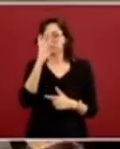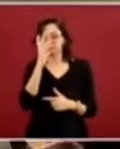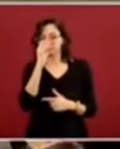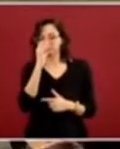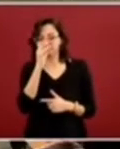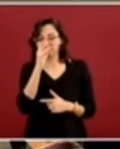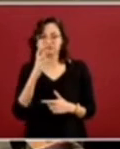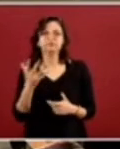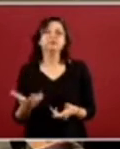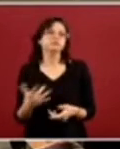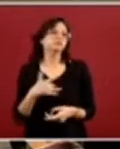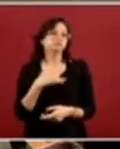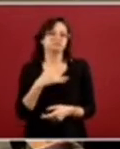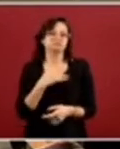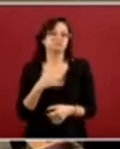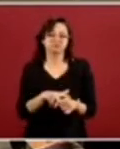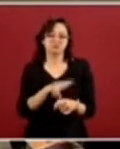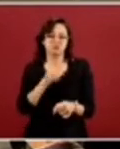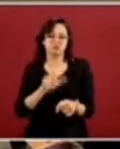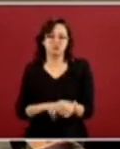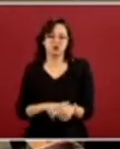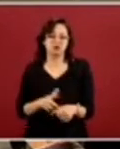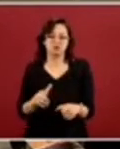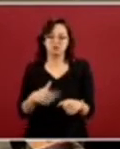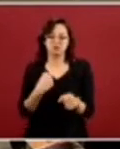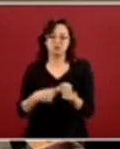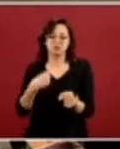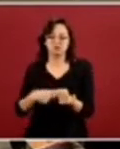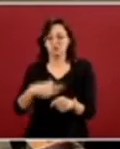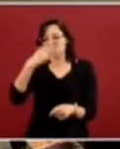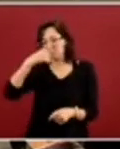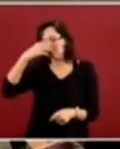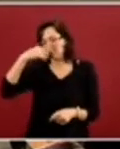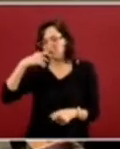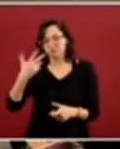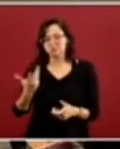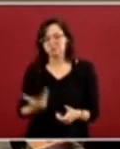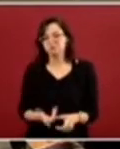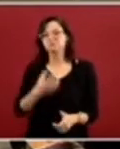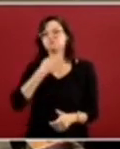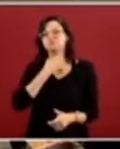percepción del olfato en la parte superior de la nariz y de la faringe.